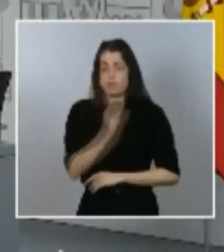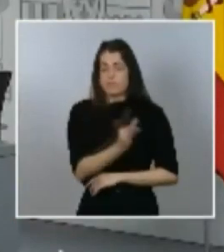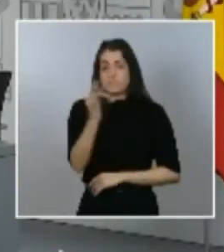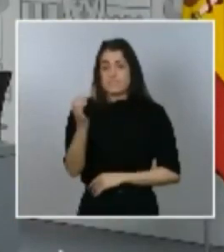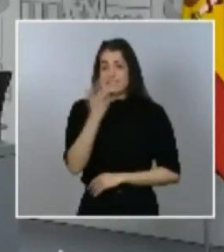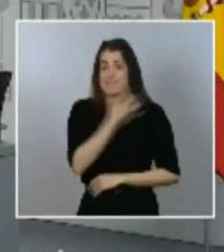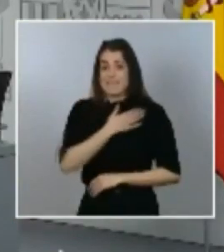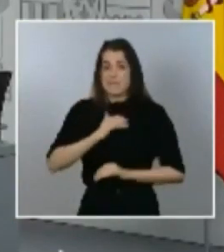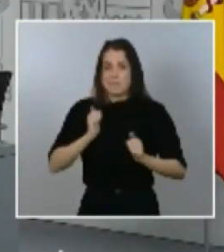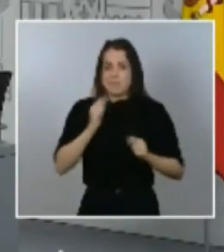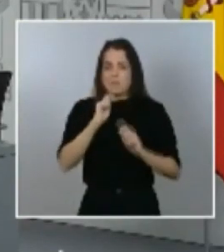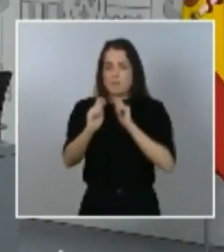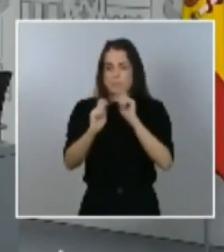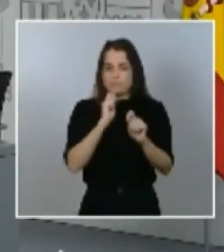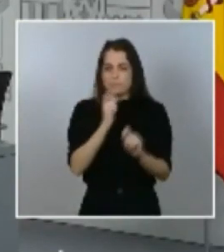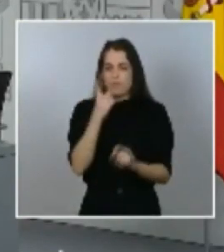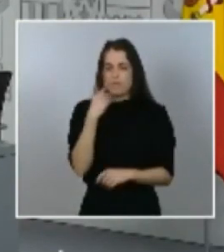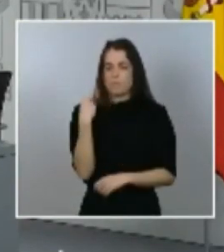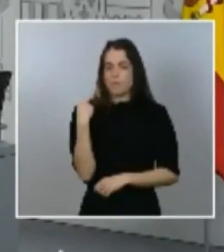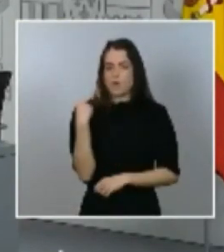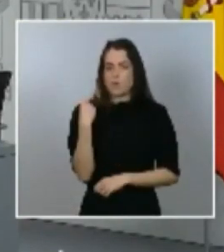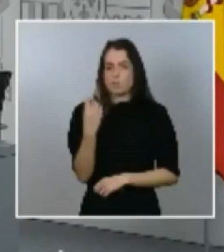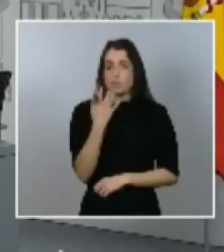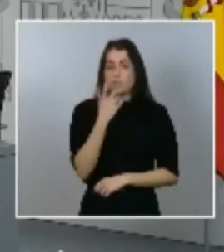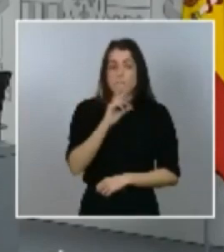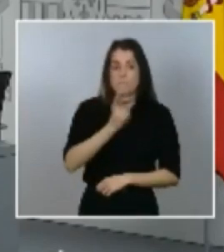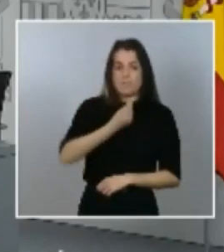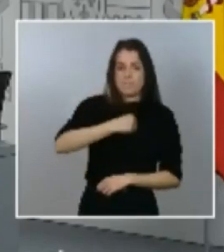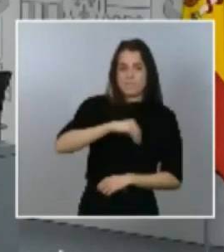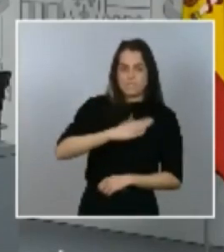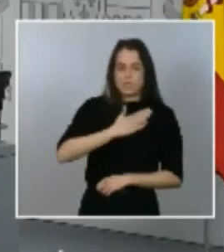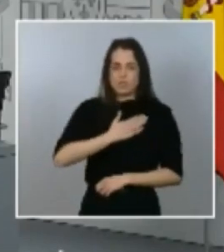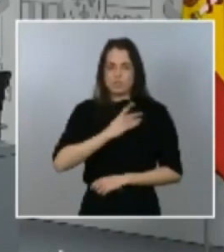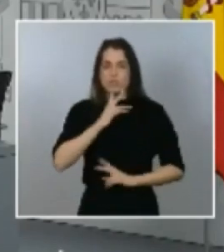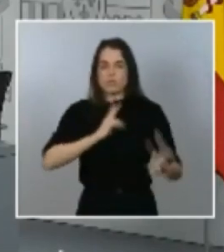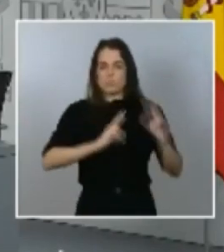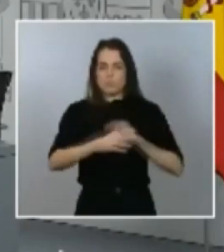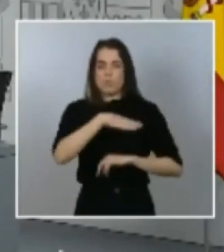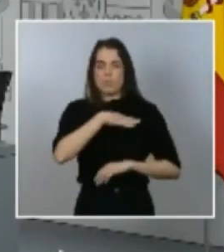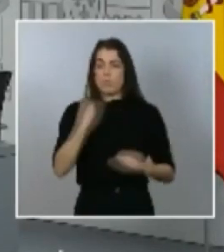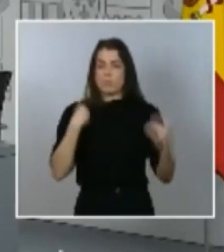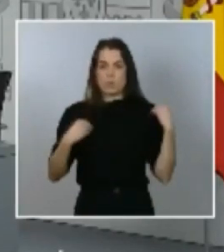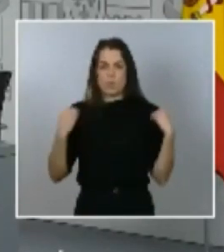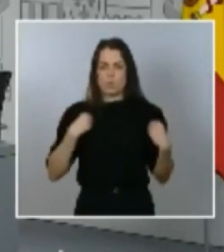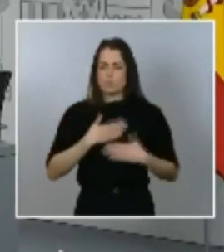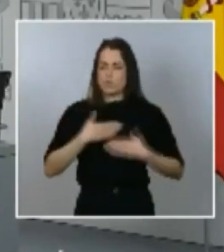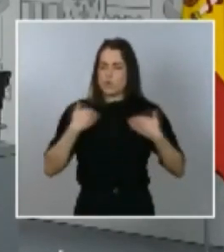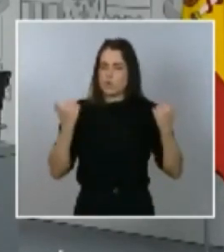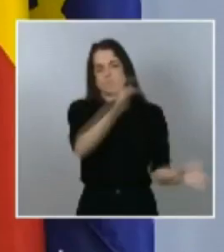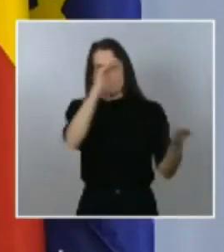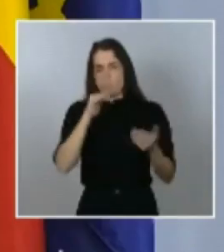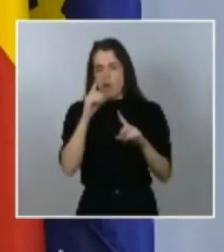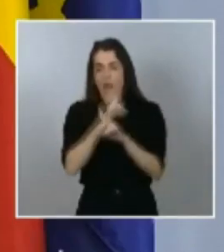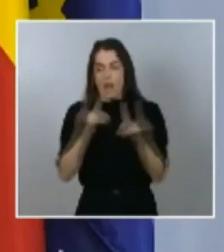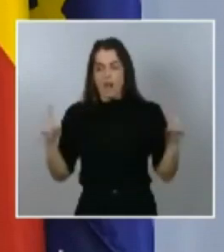adquisición asciende a 322 millones de euros, siendo el coste unitario de cada dosis de 15,5